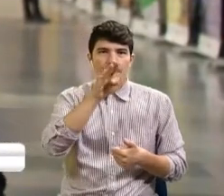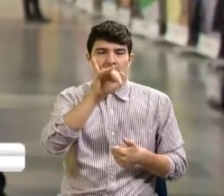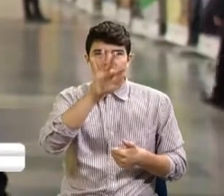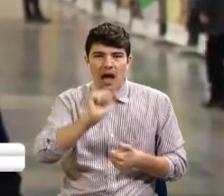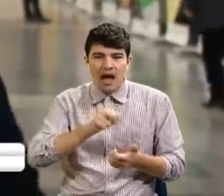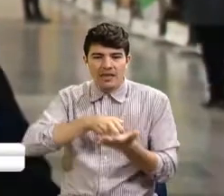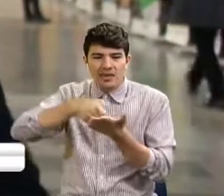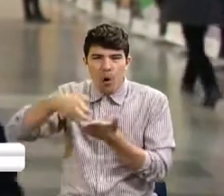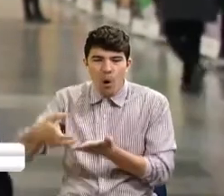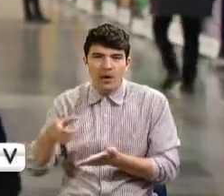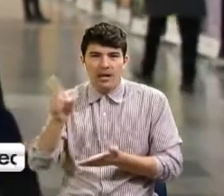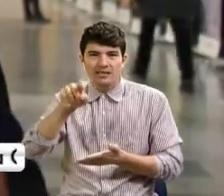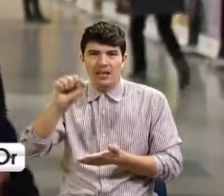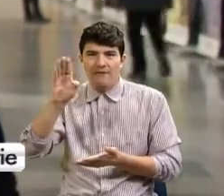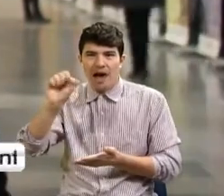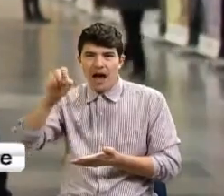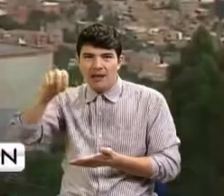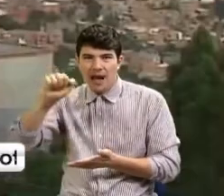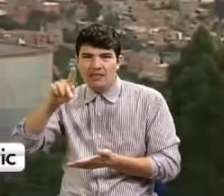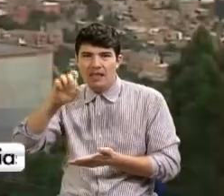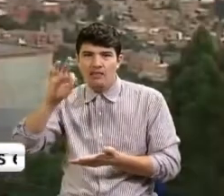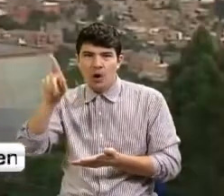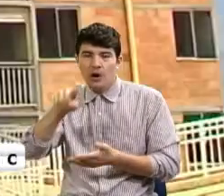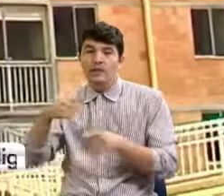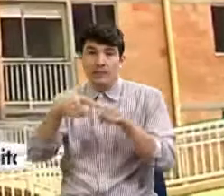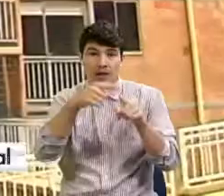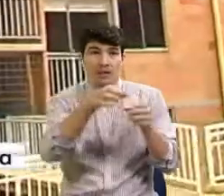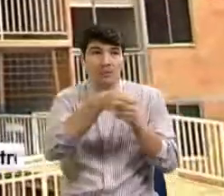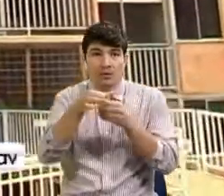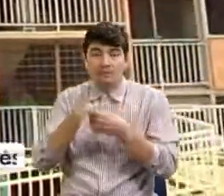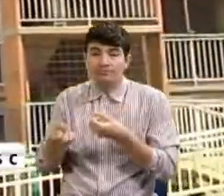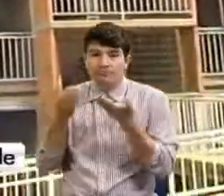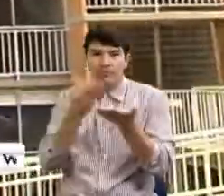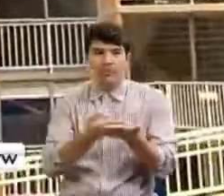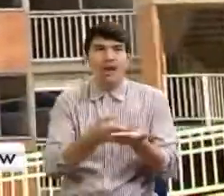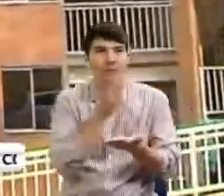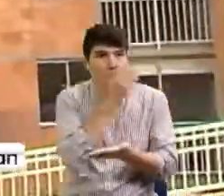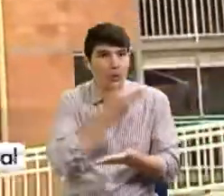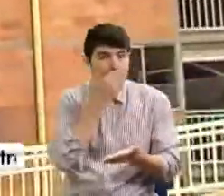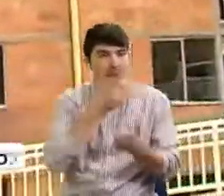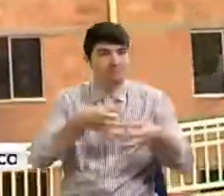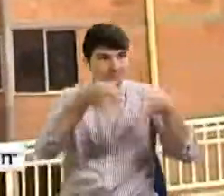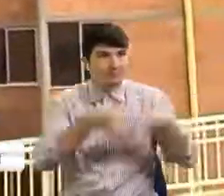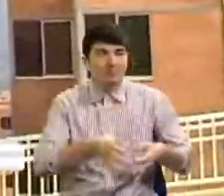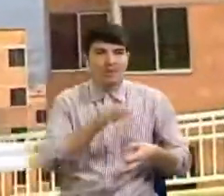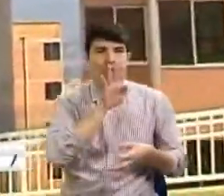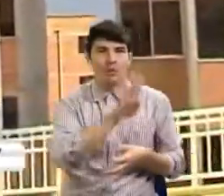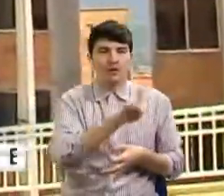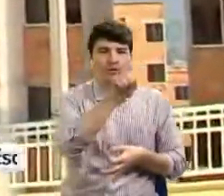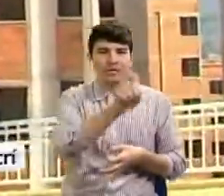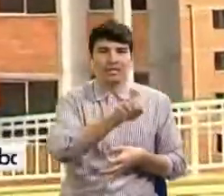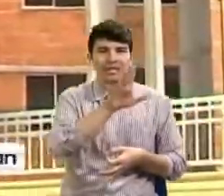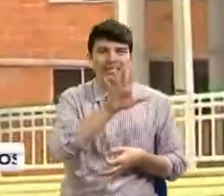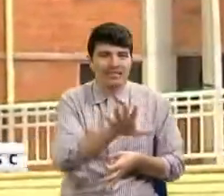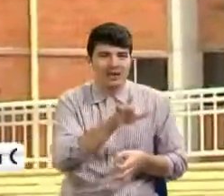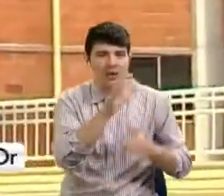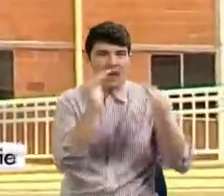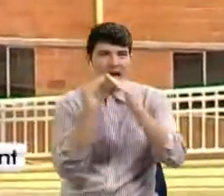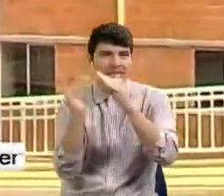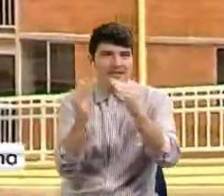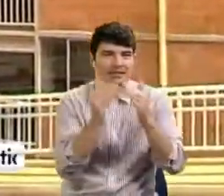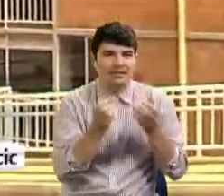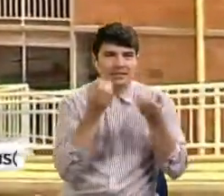sabana de torres y otro más prueba de ello fue la entrega de 465 viviendas por parte del ministro de vivienda ciudad y territorio